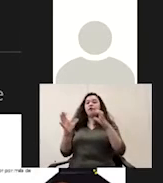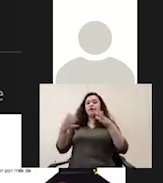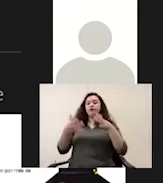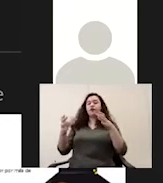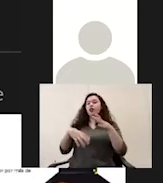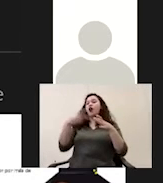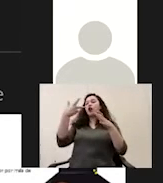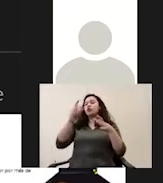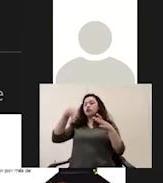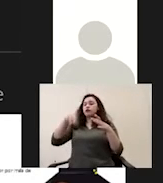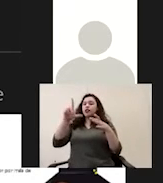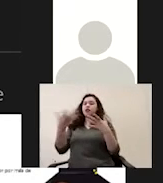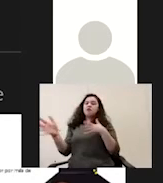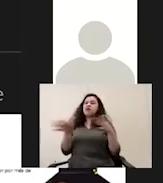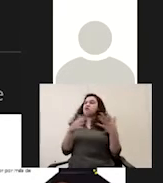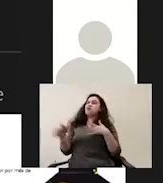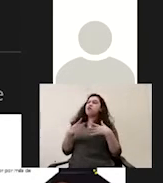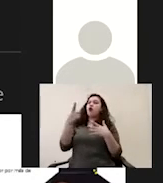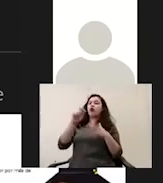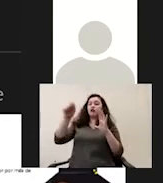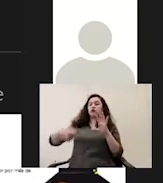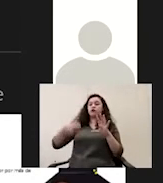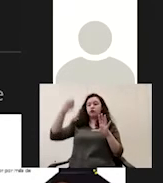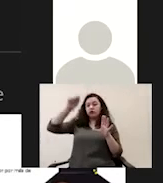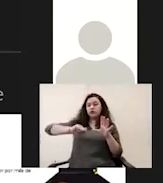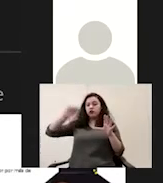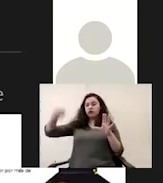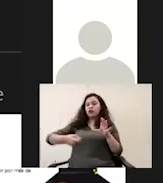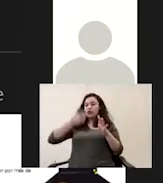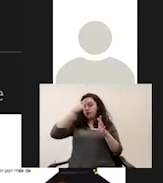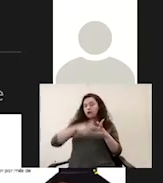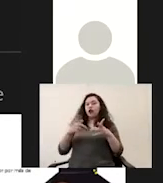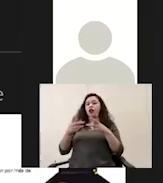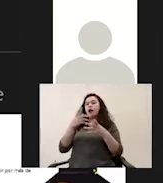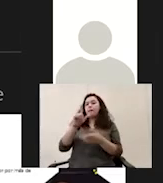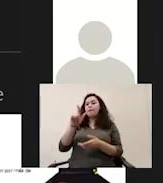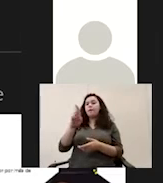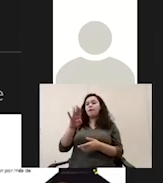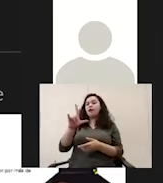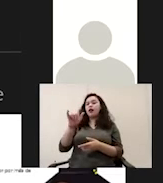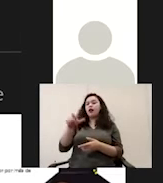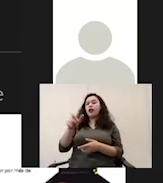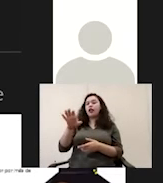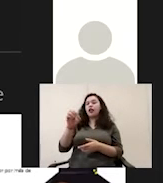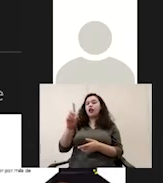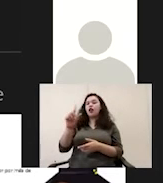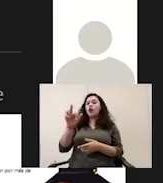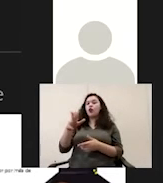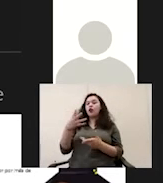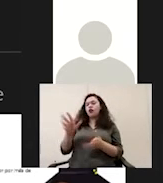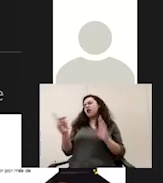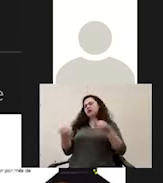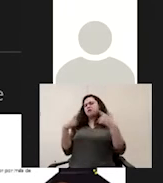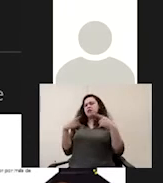8 mililitros, que aproximadamente es una cucharada sopera de blanqueador. En este caso, este es el blanqueador comercial, que es el